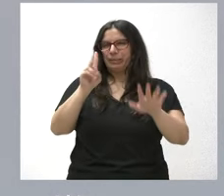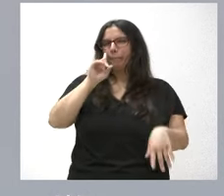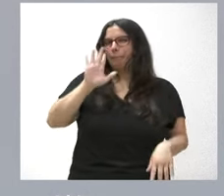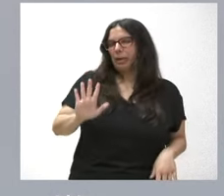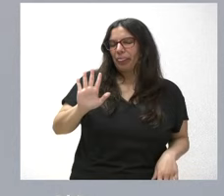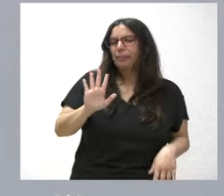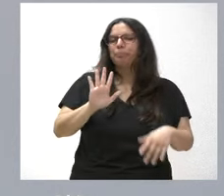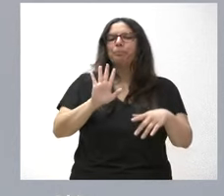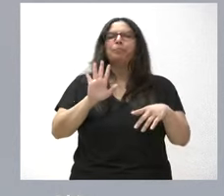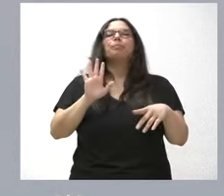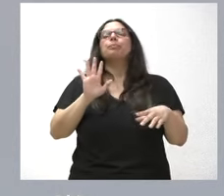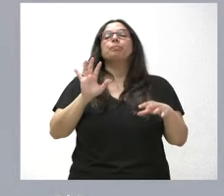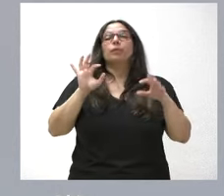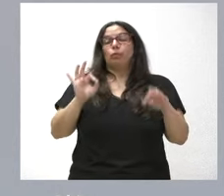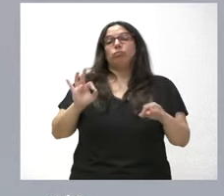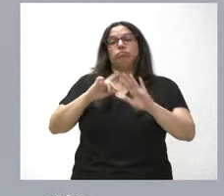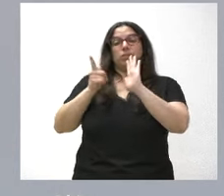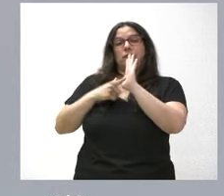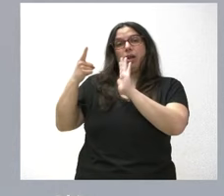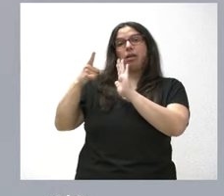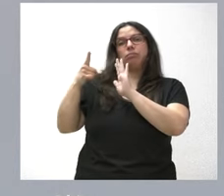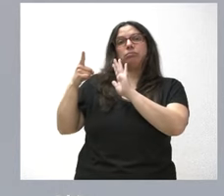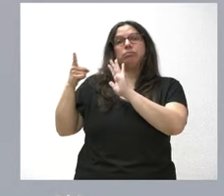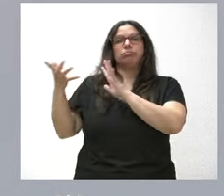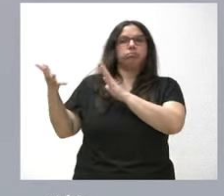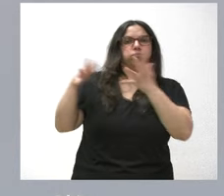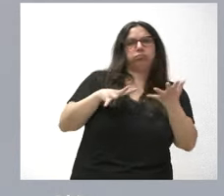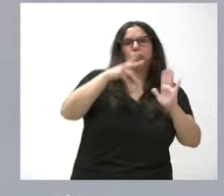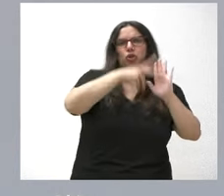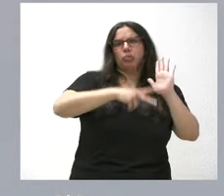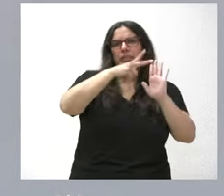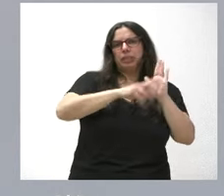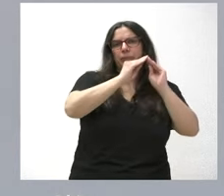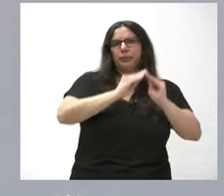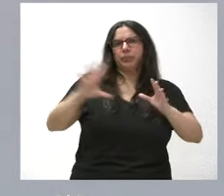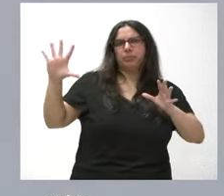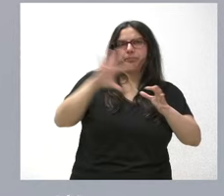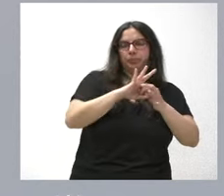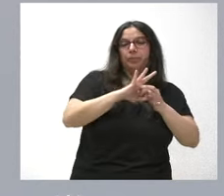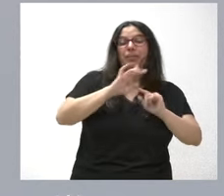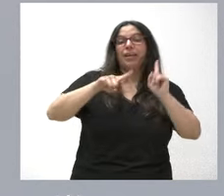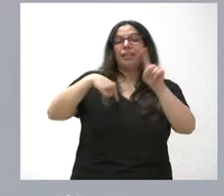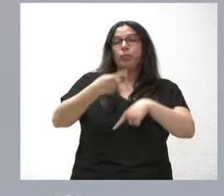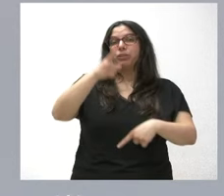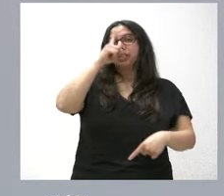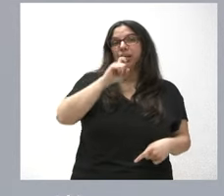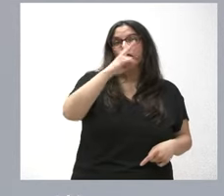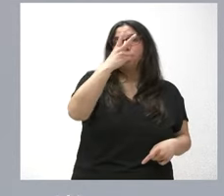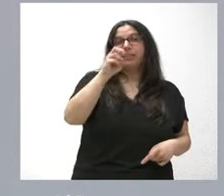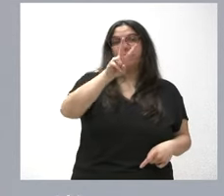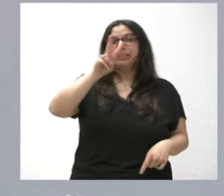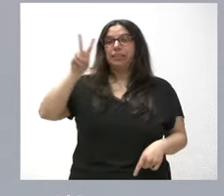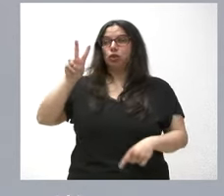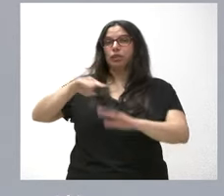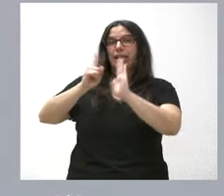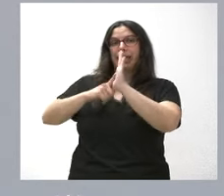conforme a la misma fue desarrollando una serie de normativas. Y hubo una nueva norma en el año 2022.